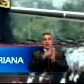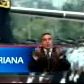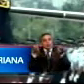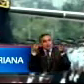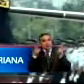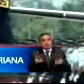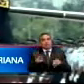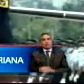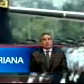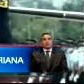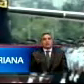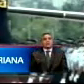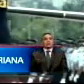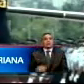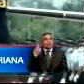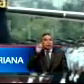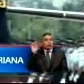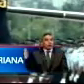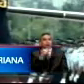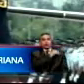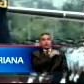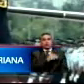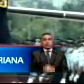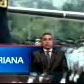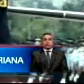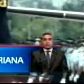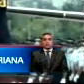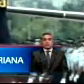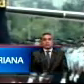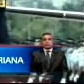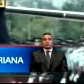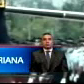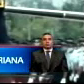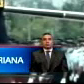también es para todos.